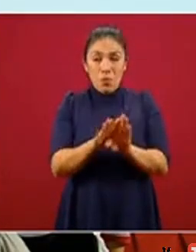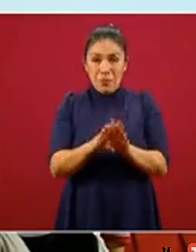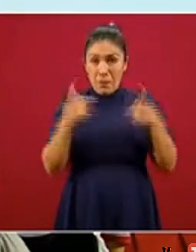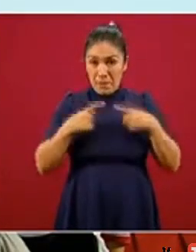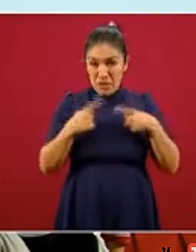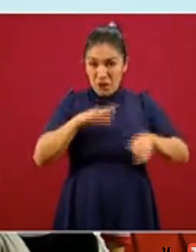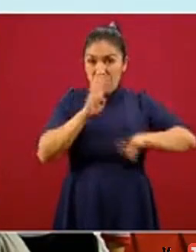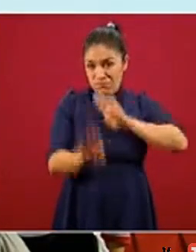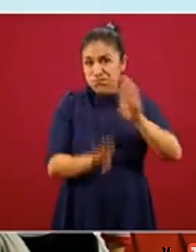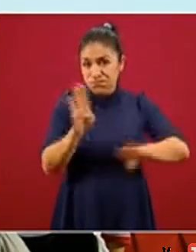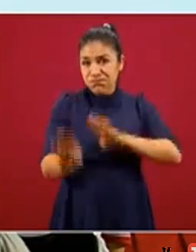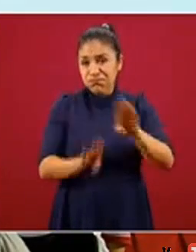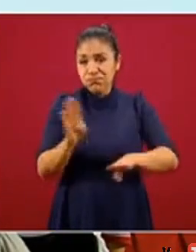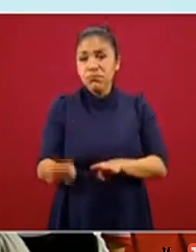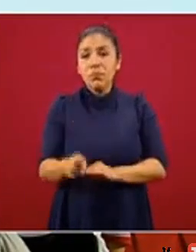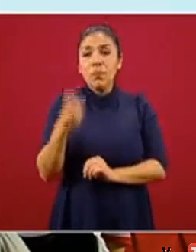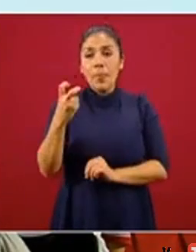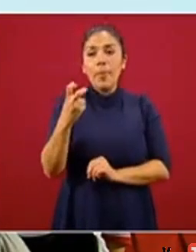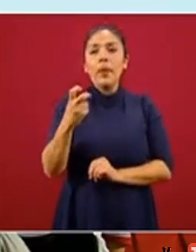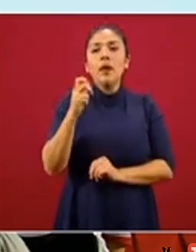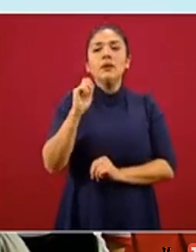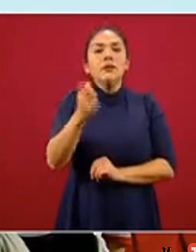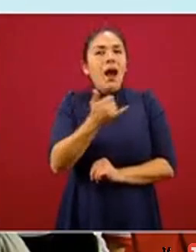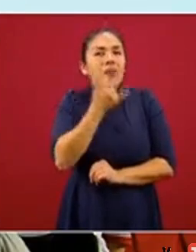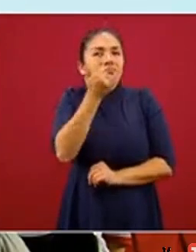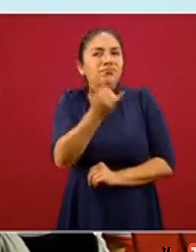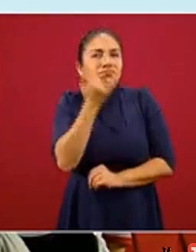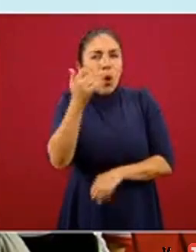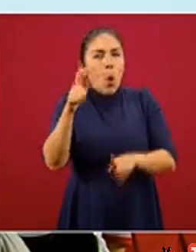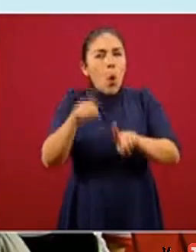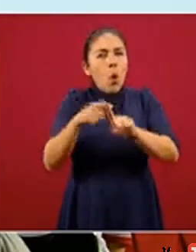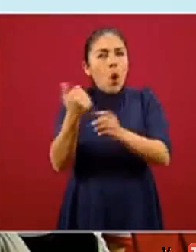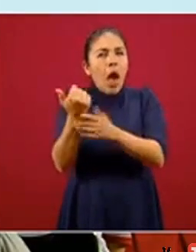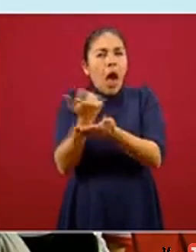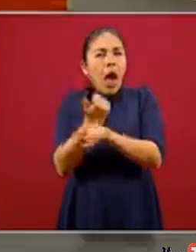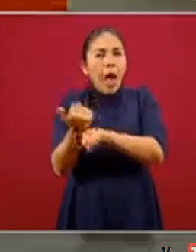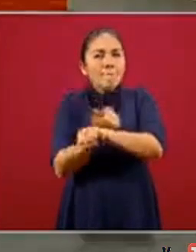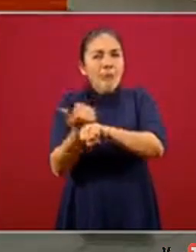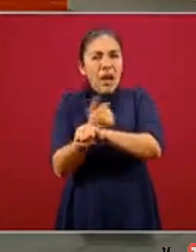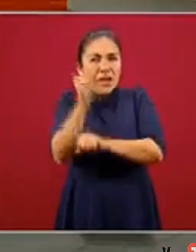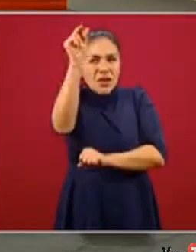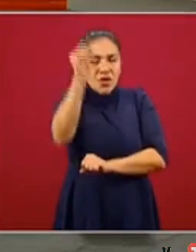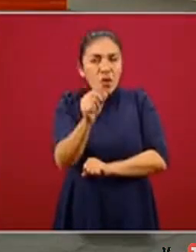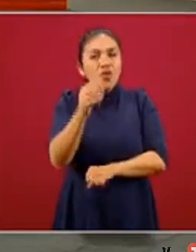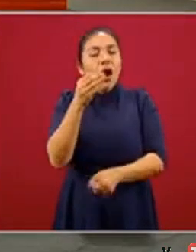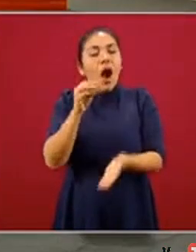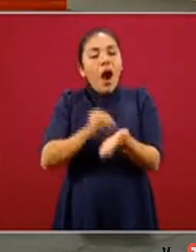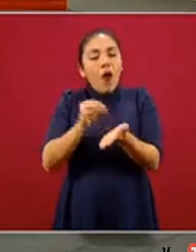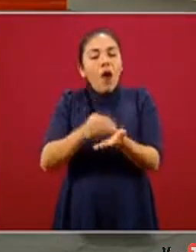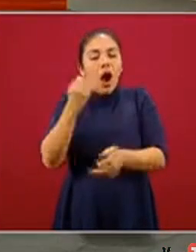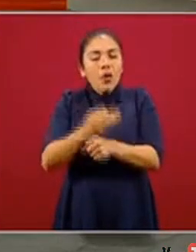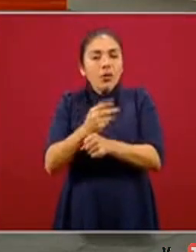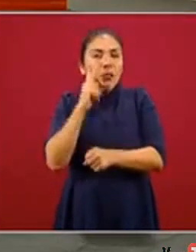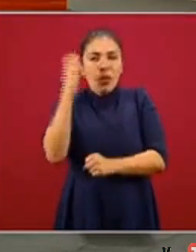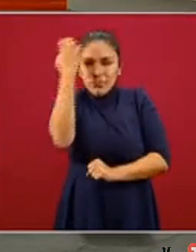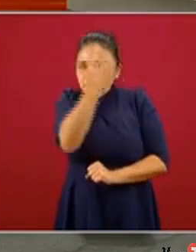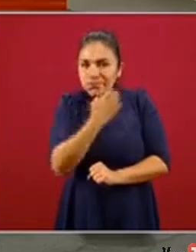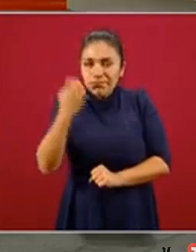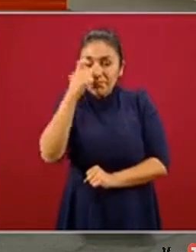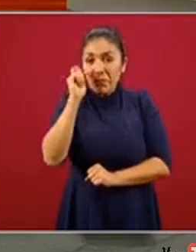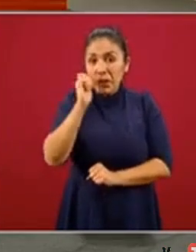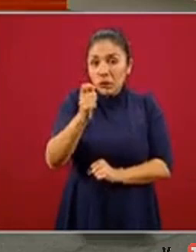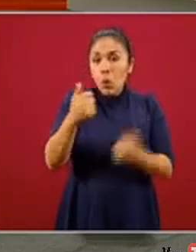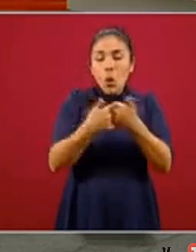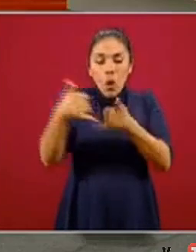este caso etiquetadas como sospechosas, que son aquellas que están en el proceso de confirmación por